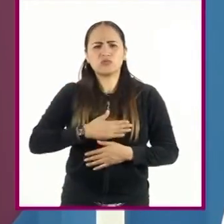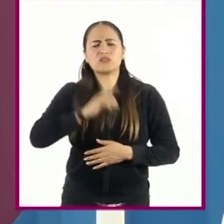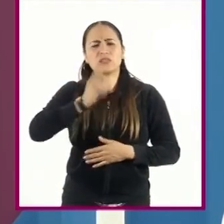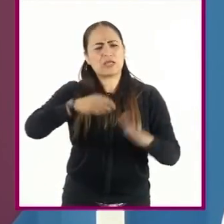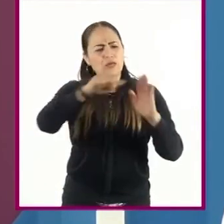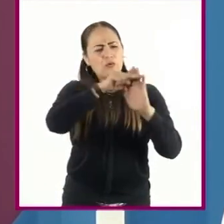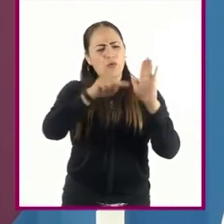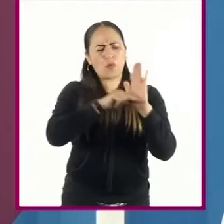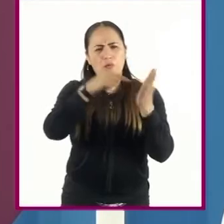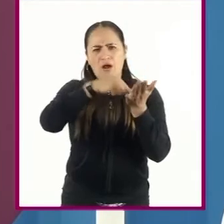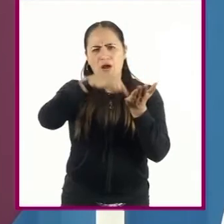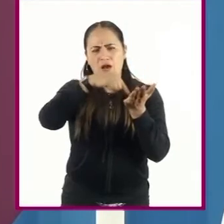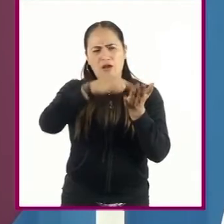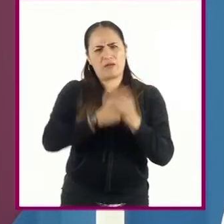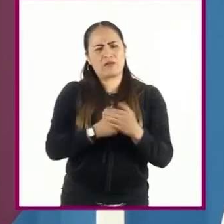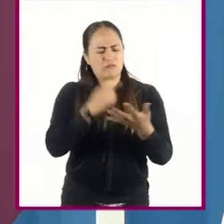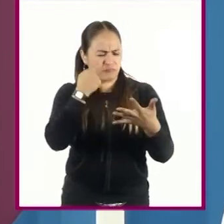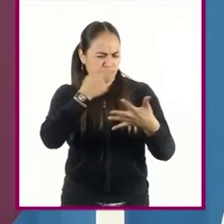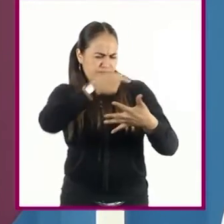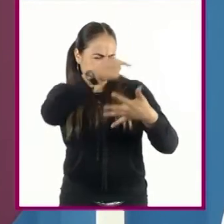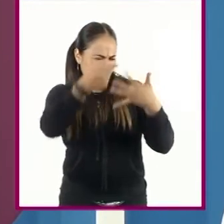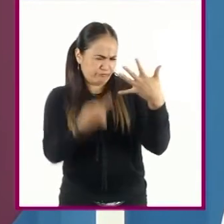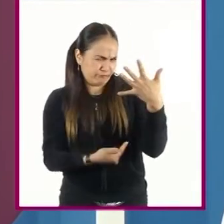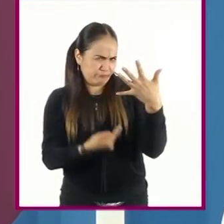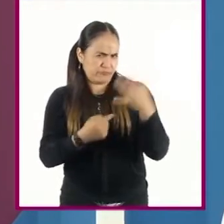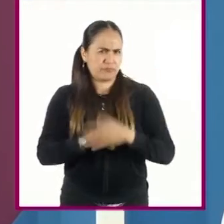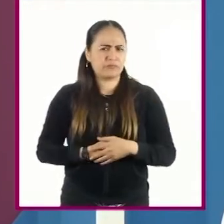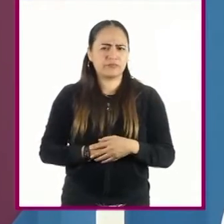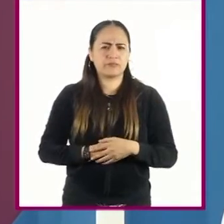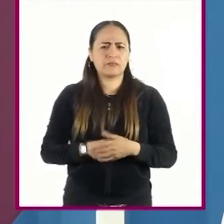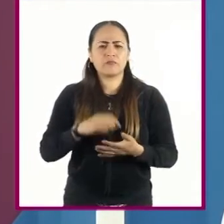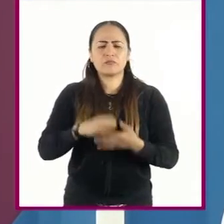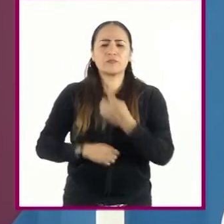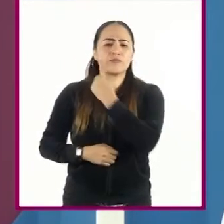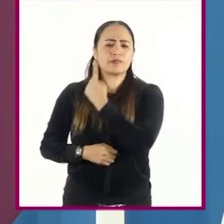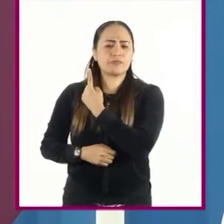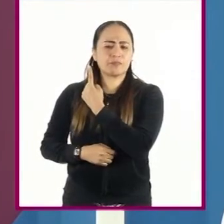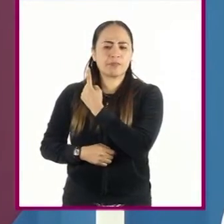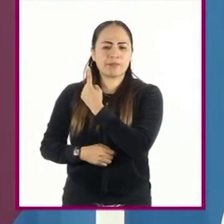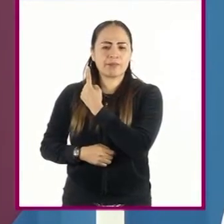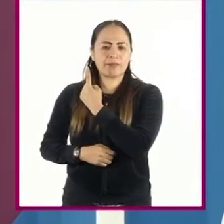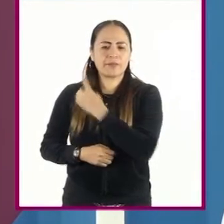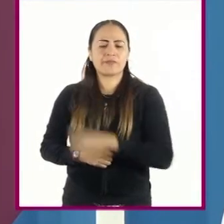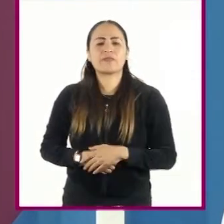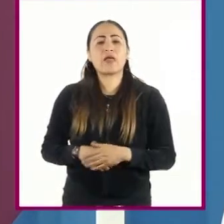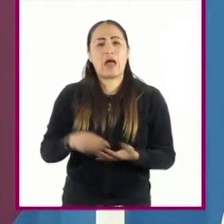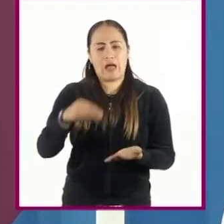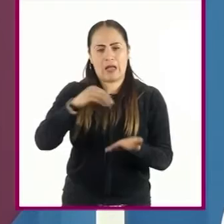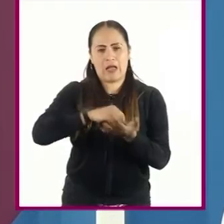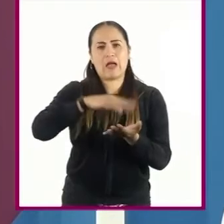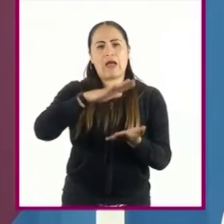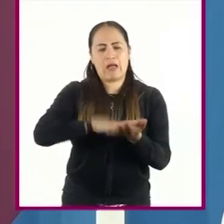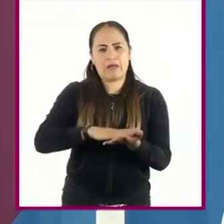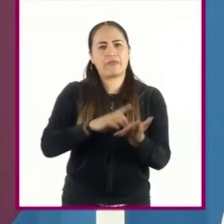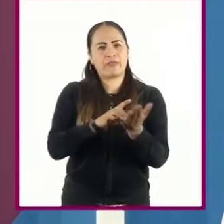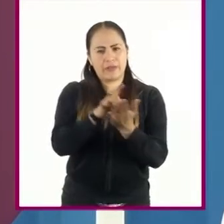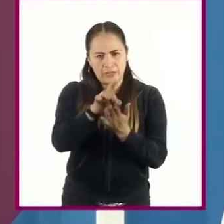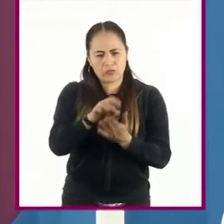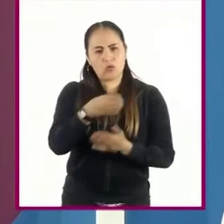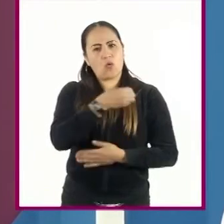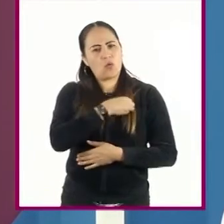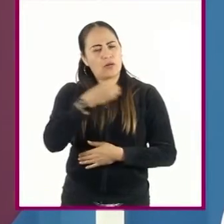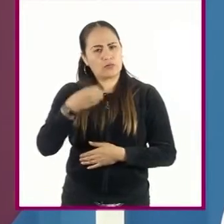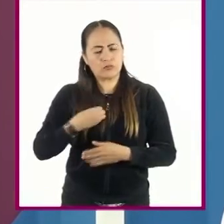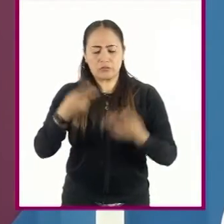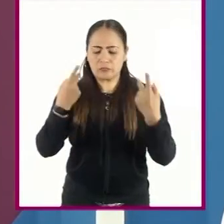jurídicas y contempla muchos aspectos. Por ejemplo, en las normas se establecen derechos y obligaciones tanto para los